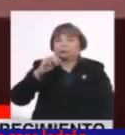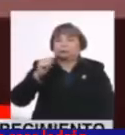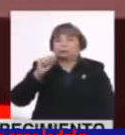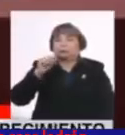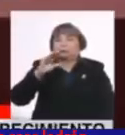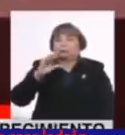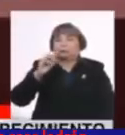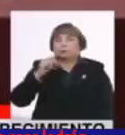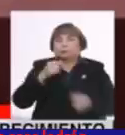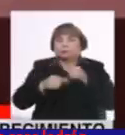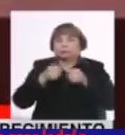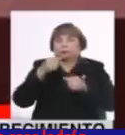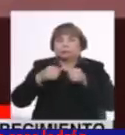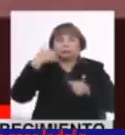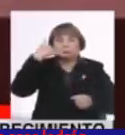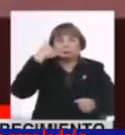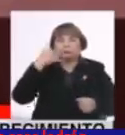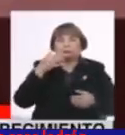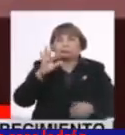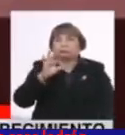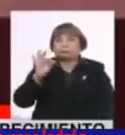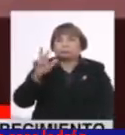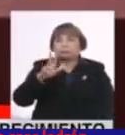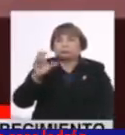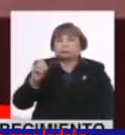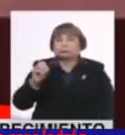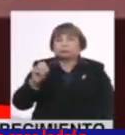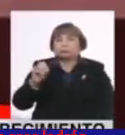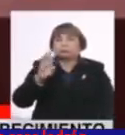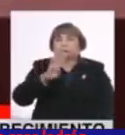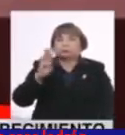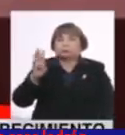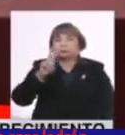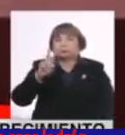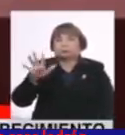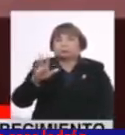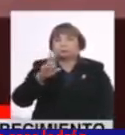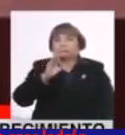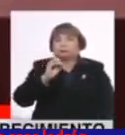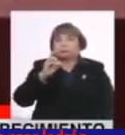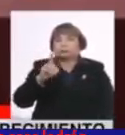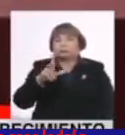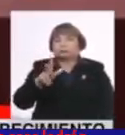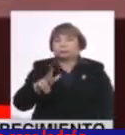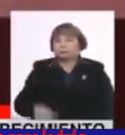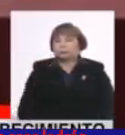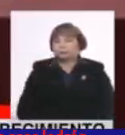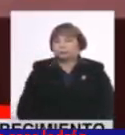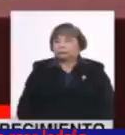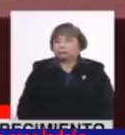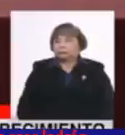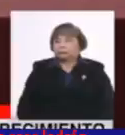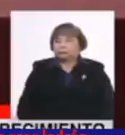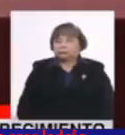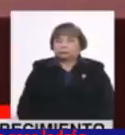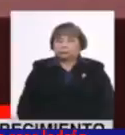kesnay5@gmail.com. Mi número de teléfono celular es el 930. Se me ha vulnerado mis 425 derechos. 103. Se ha filtrado un audio. Gracias. Donde